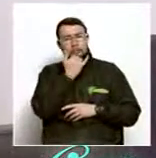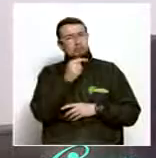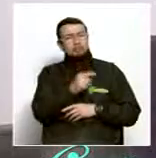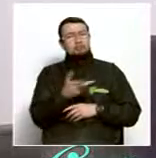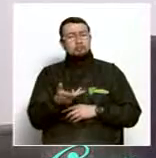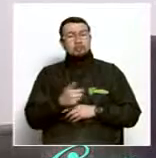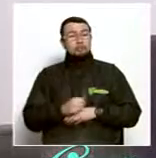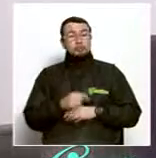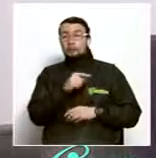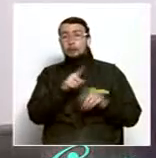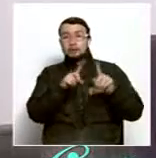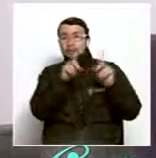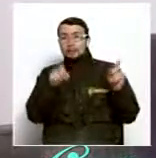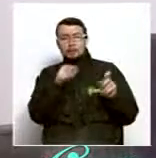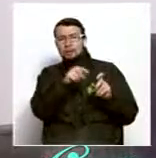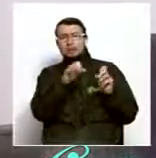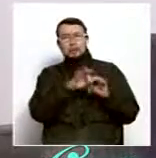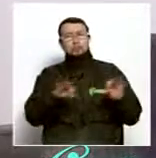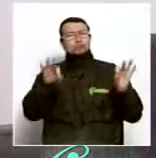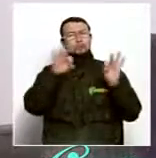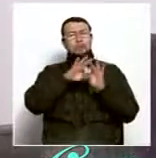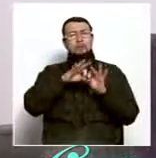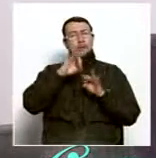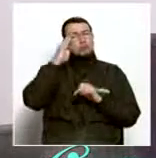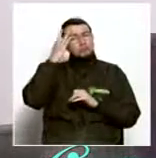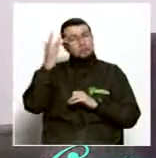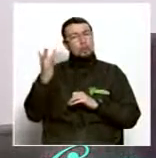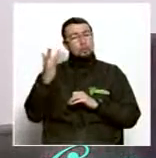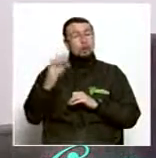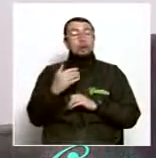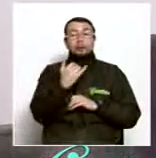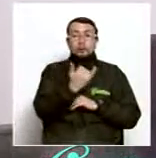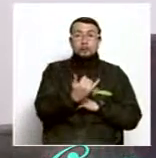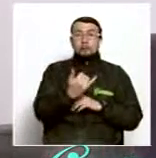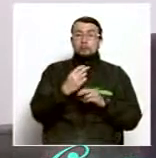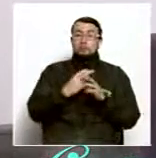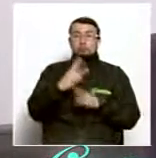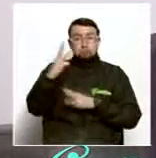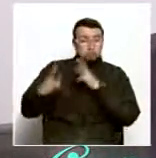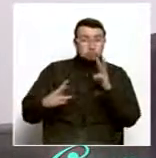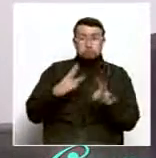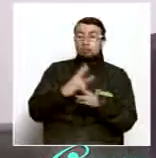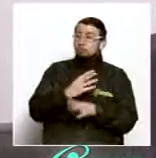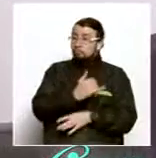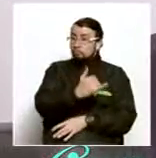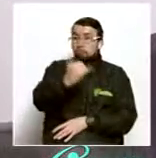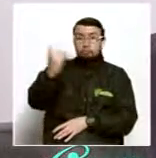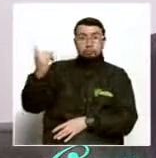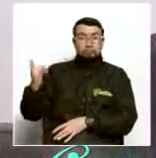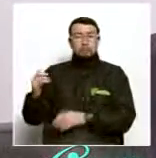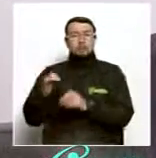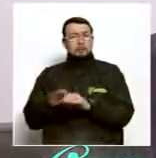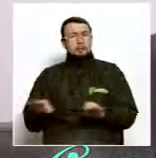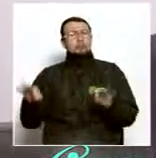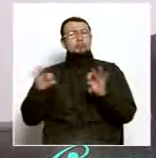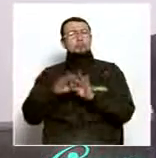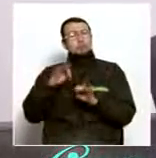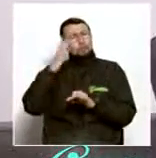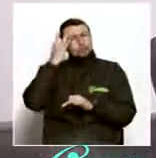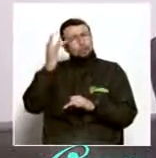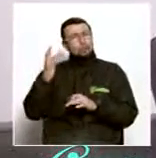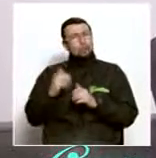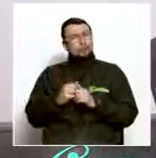de este tema es una importancia global, es una importancia mundial, debido pues a